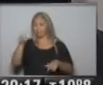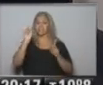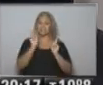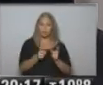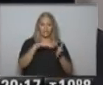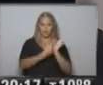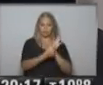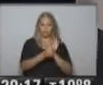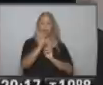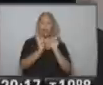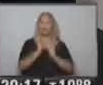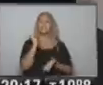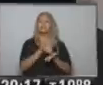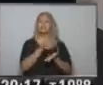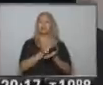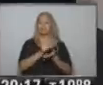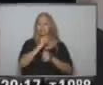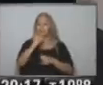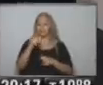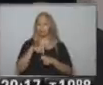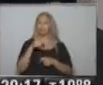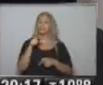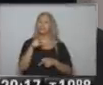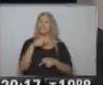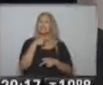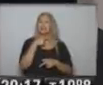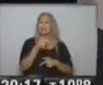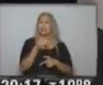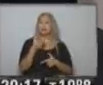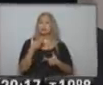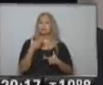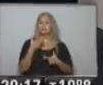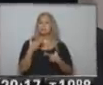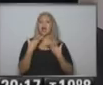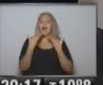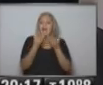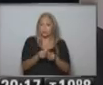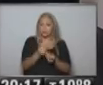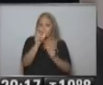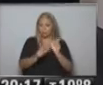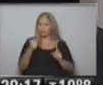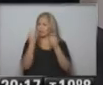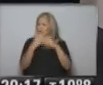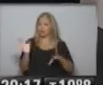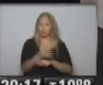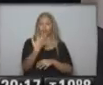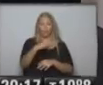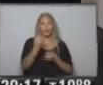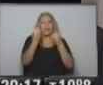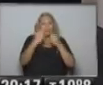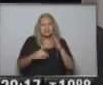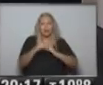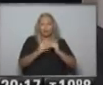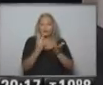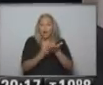federal. Hay medidas anunciadas en los últimos días, justamente, que tienden aquellas personas que lo han perdido todo y que tienen que empezar a reconstruir